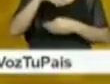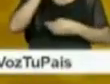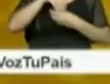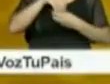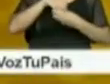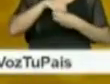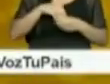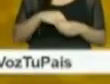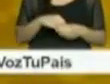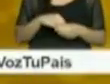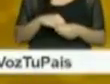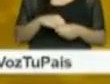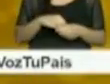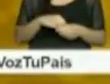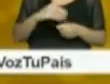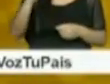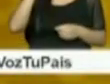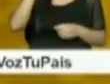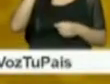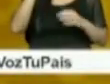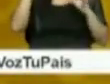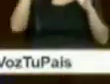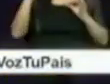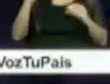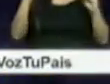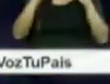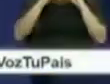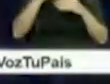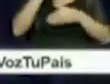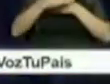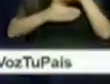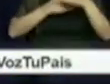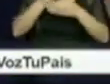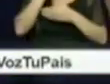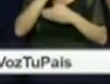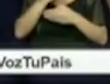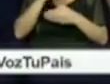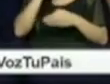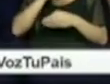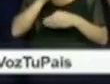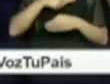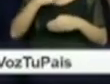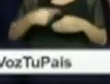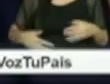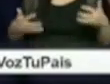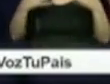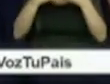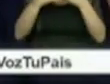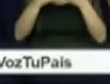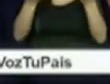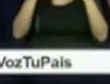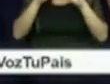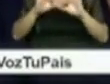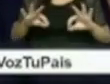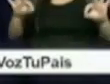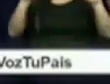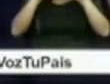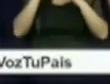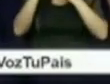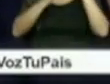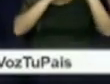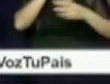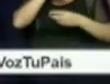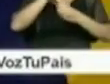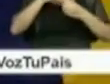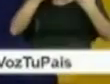cambiar la estructura energética, la estructura productiva de nuestro país, el financiamiento chino. Pero también va a servir esta visita